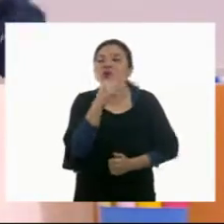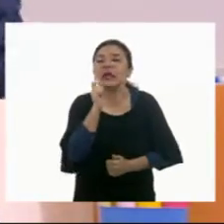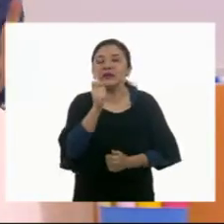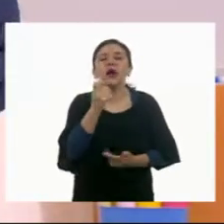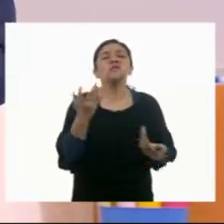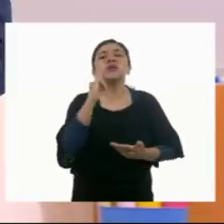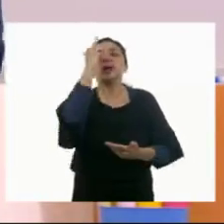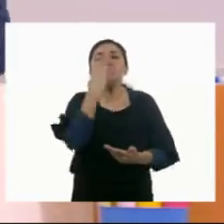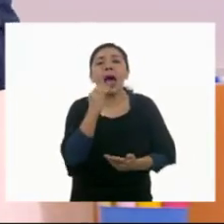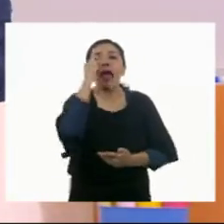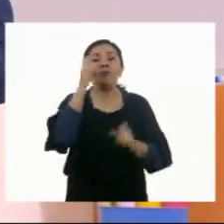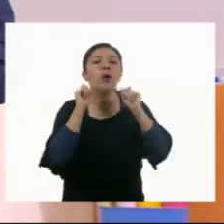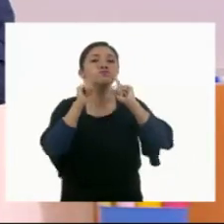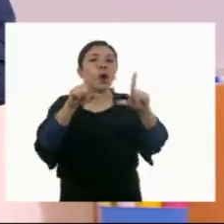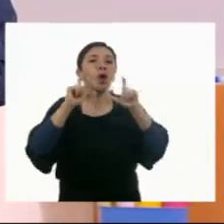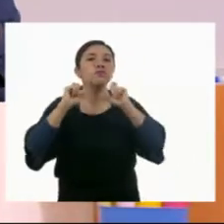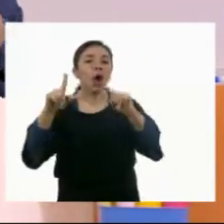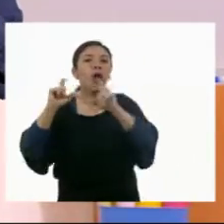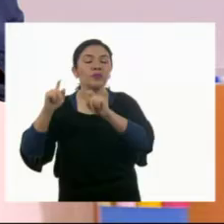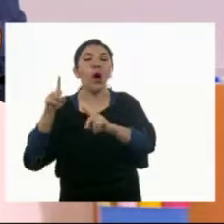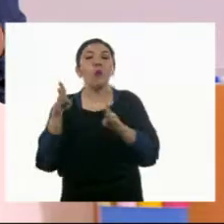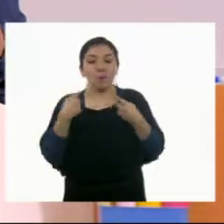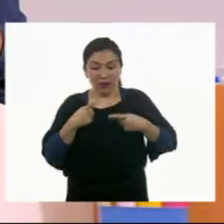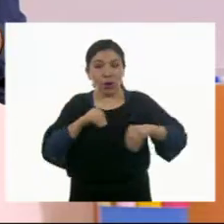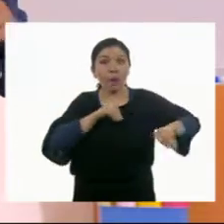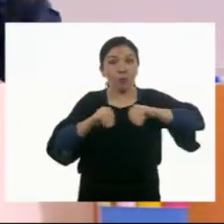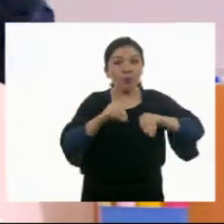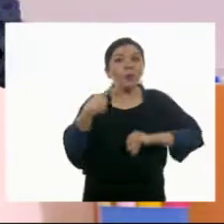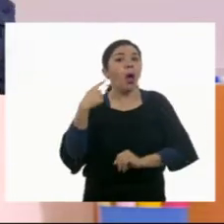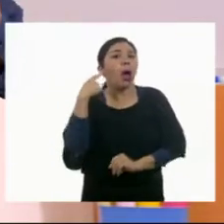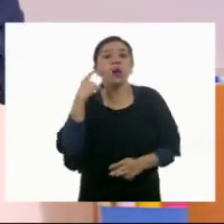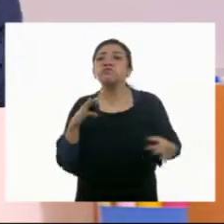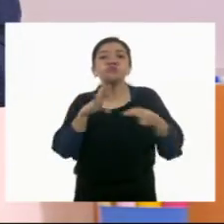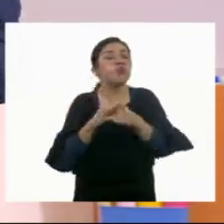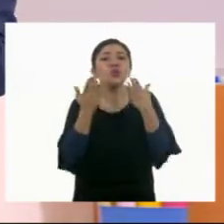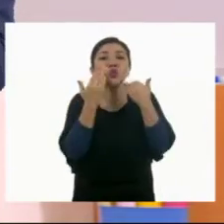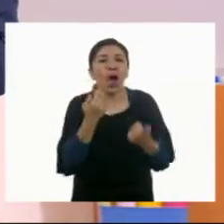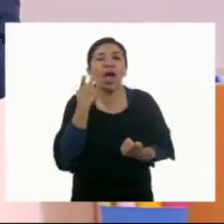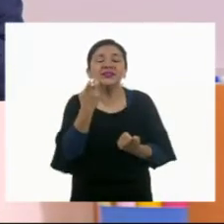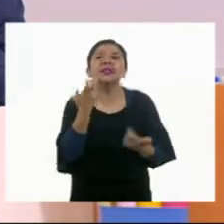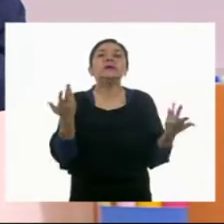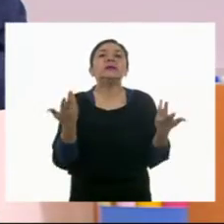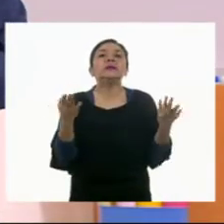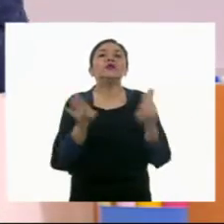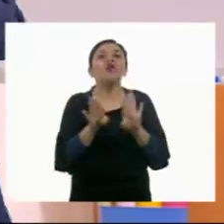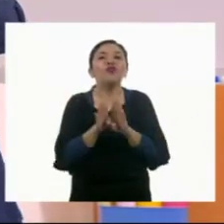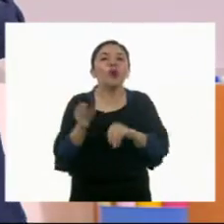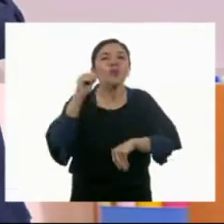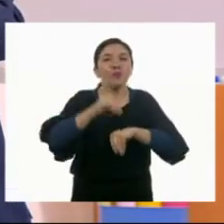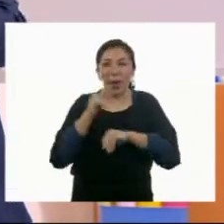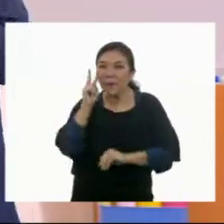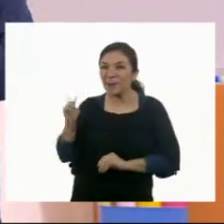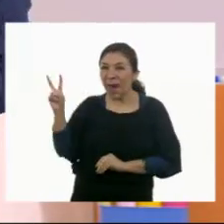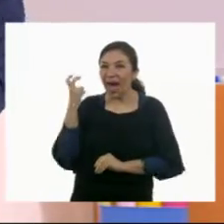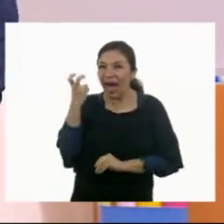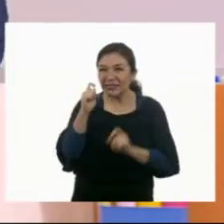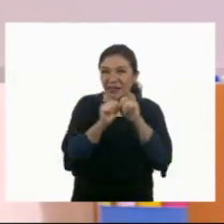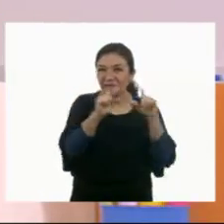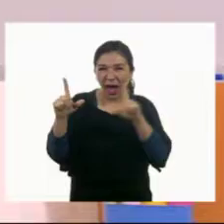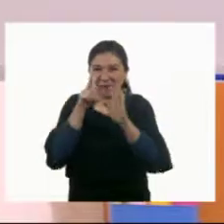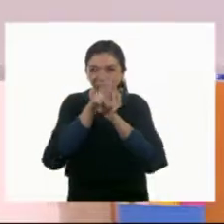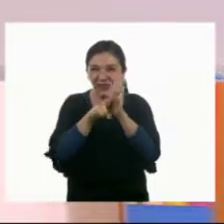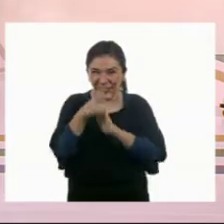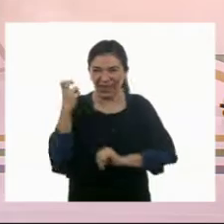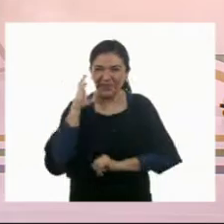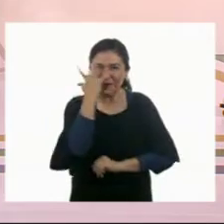veían las imágenes en movimiento, pero no se escuchaba nada. Entonces se hacían así como vimos este